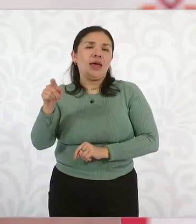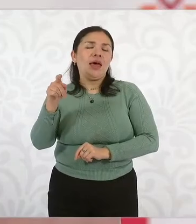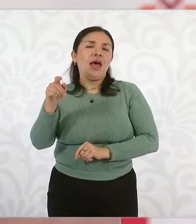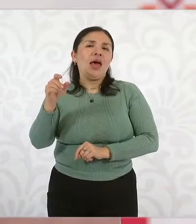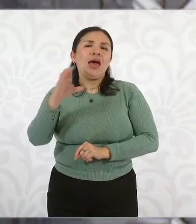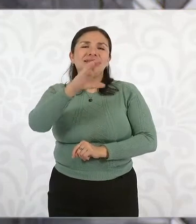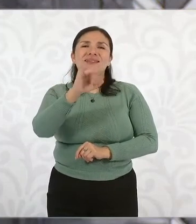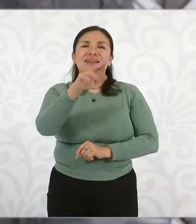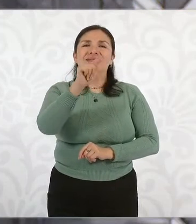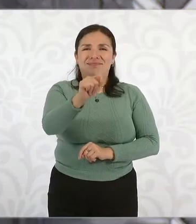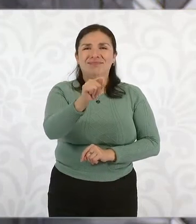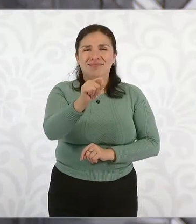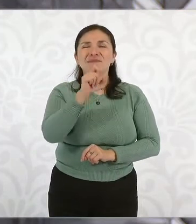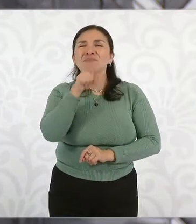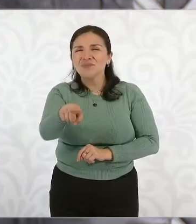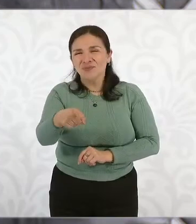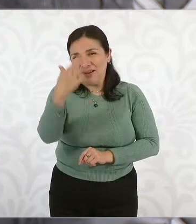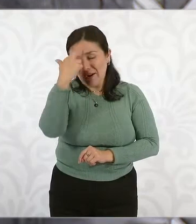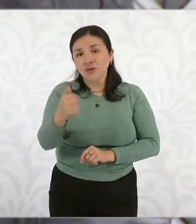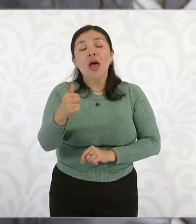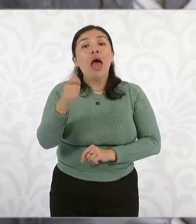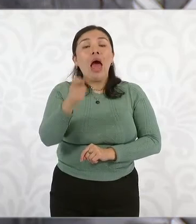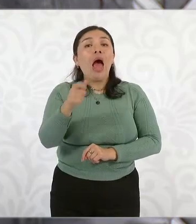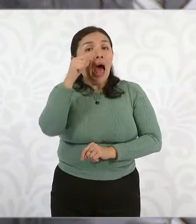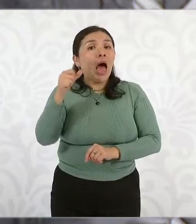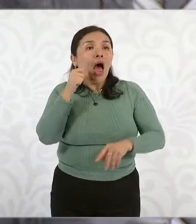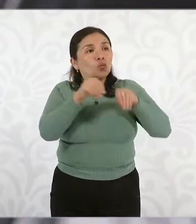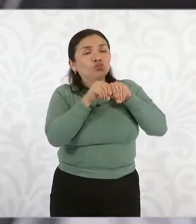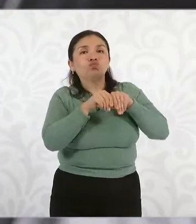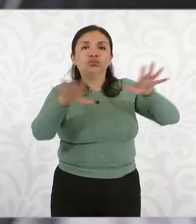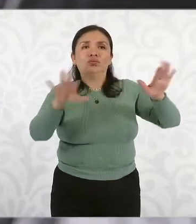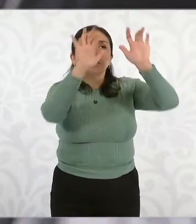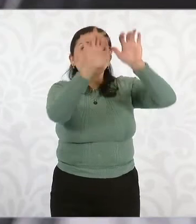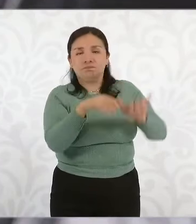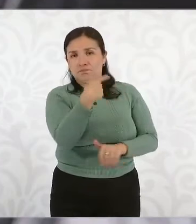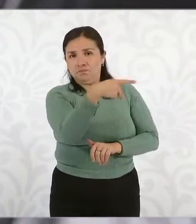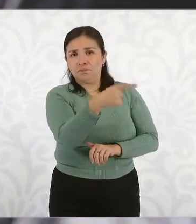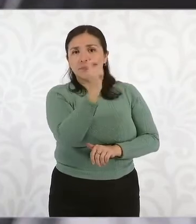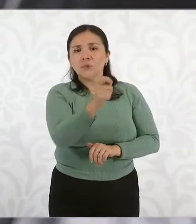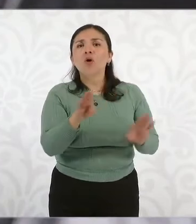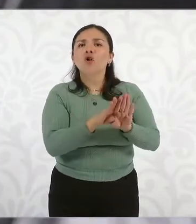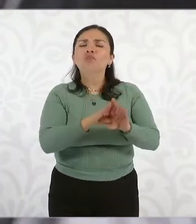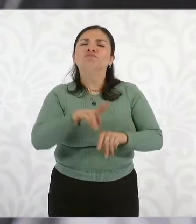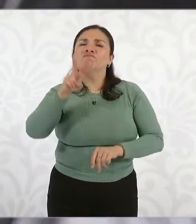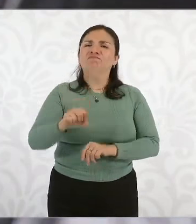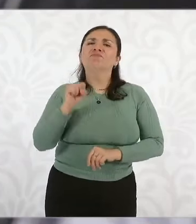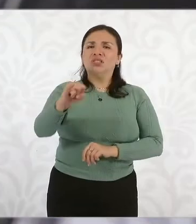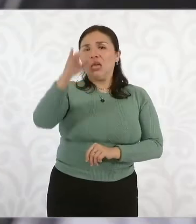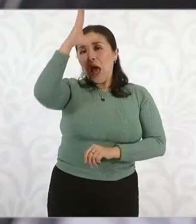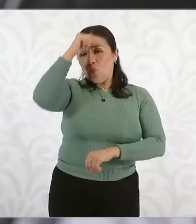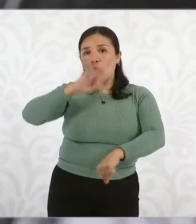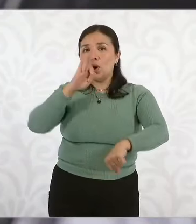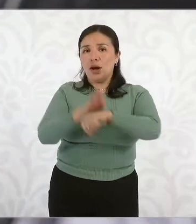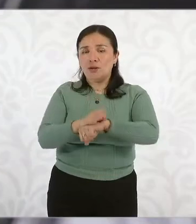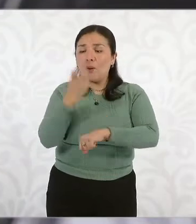Televisión, la CIRT, que como bien usted señala, sacó un comunicado, pues digamos, de alguna manera respaldando el trabajo que